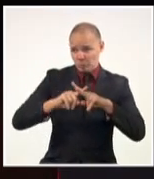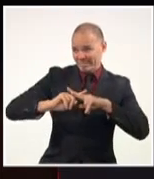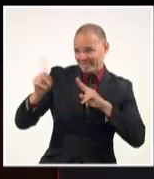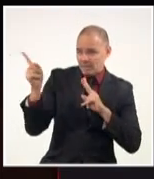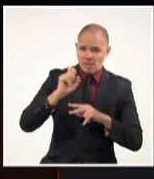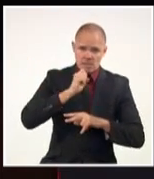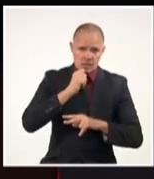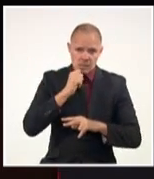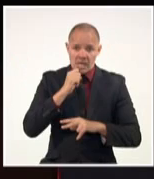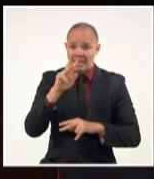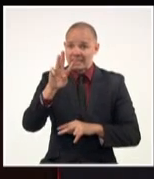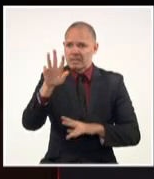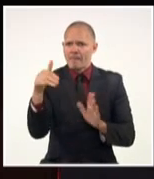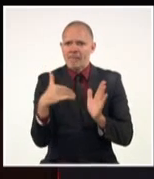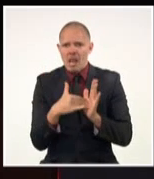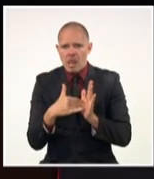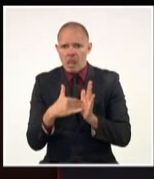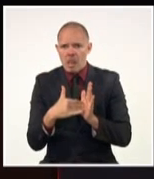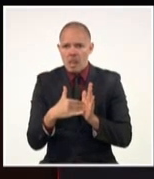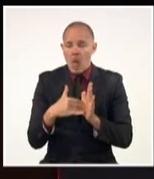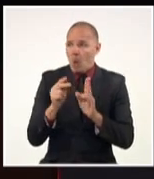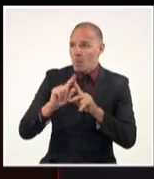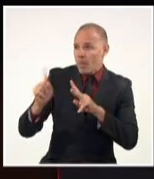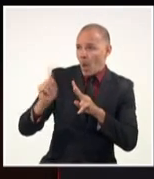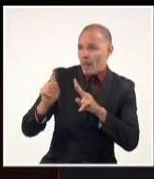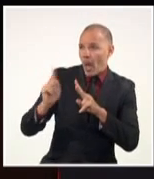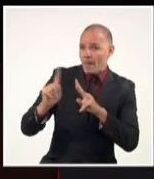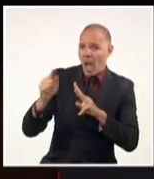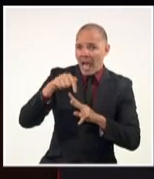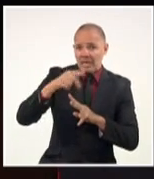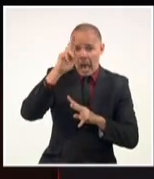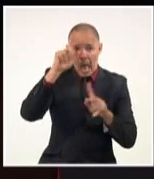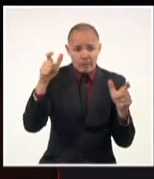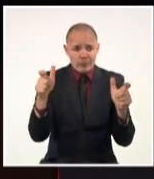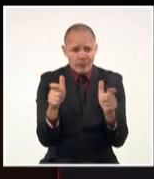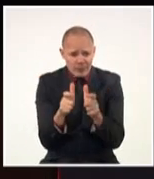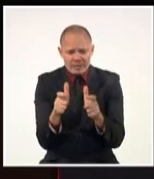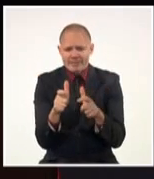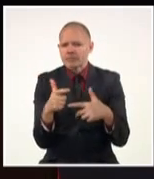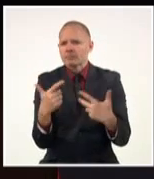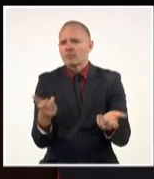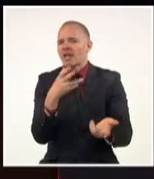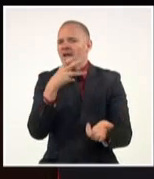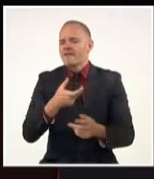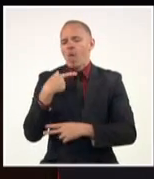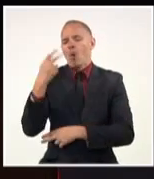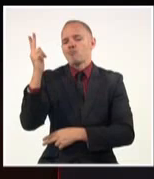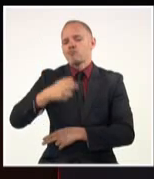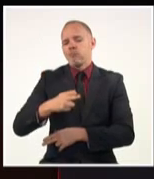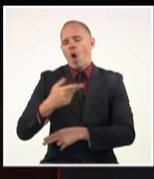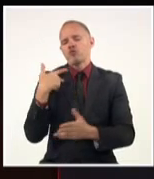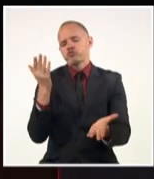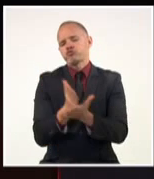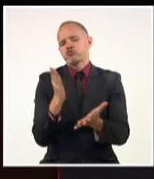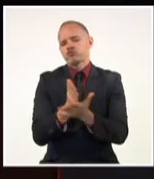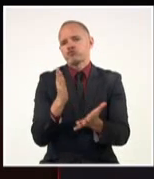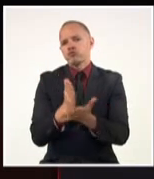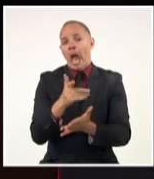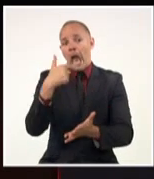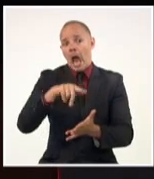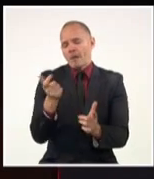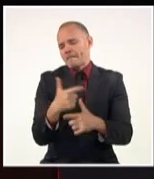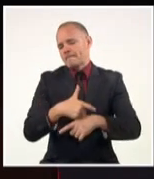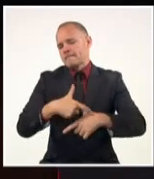más formidables y prestigiosos sistemas de salud de nuestra época y hoy cuenta con 500.000 de trabajadores en todos